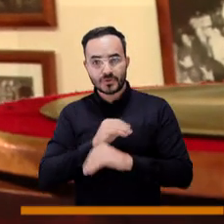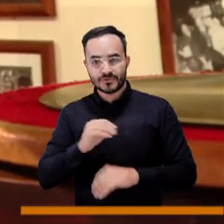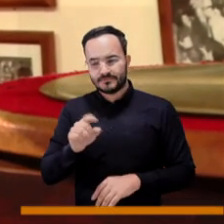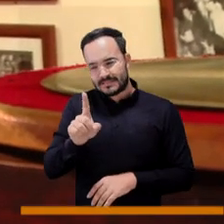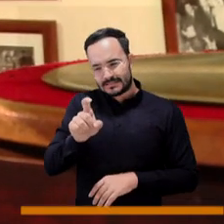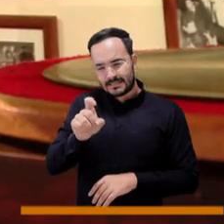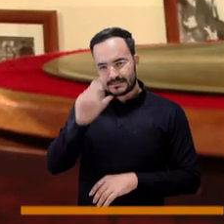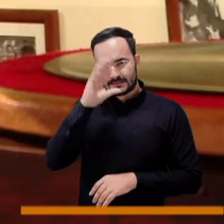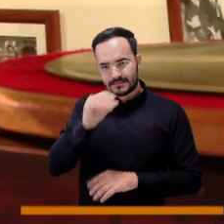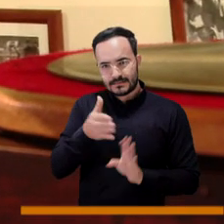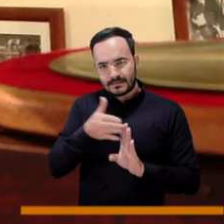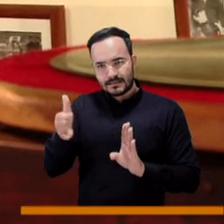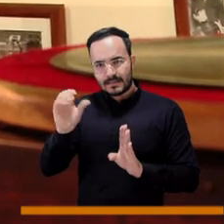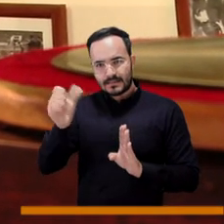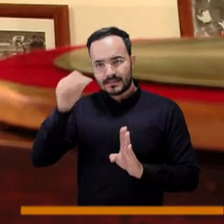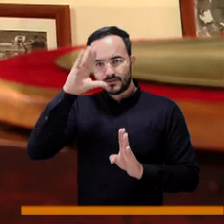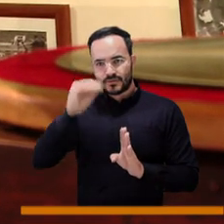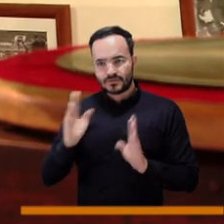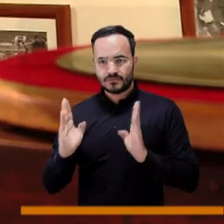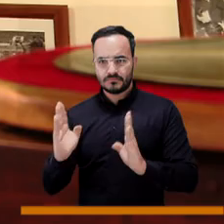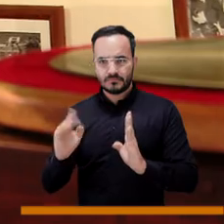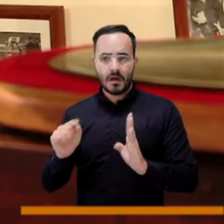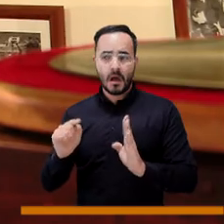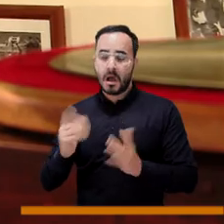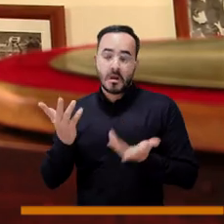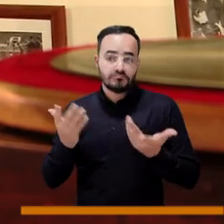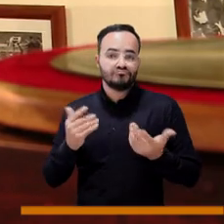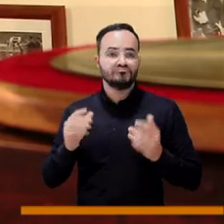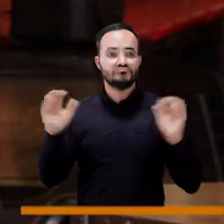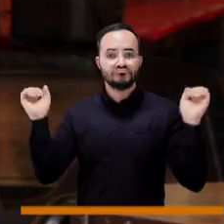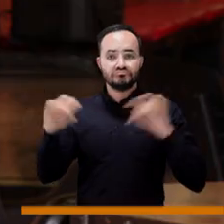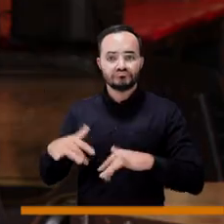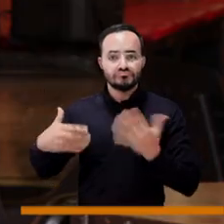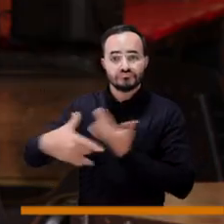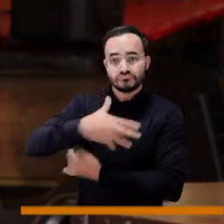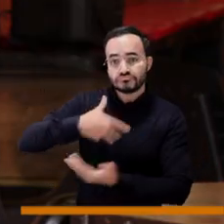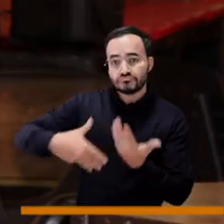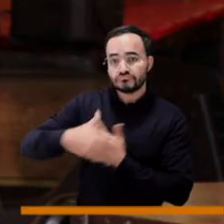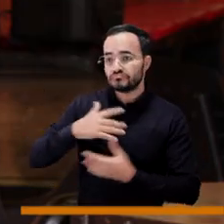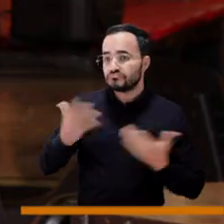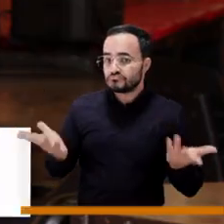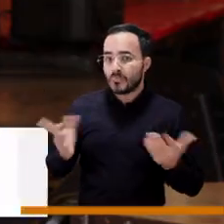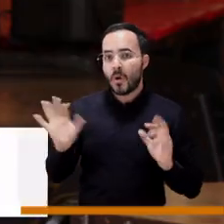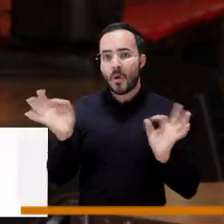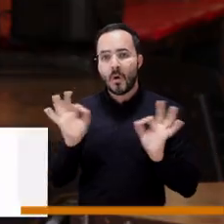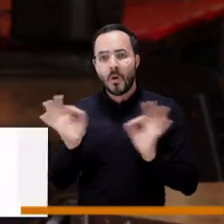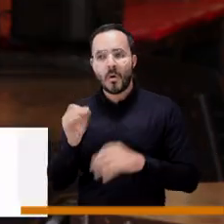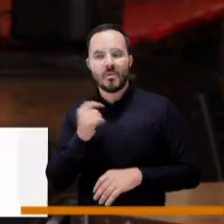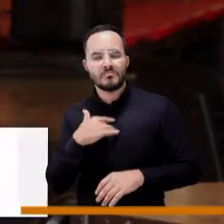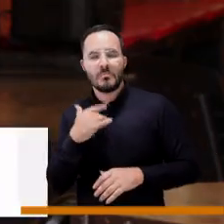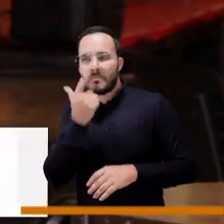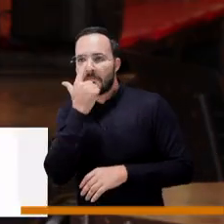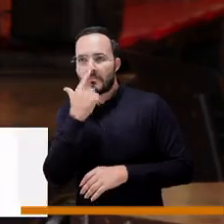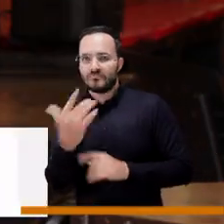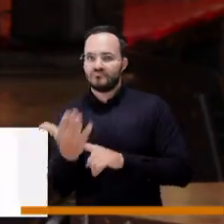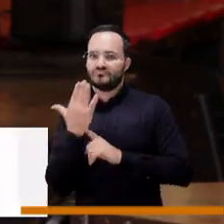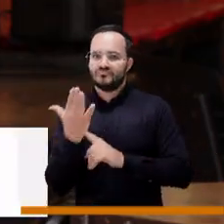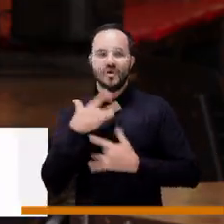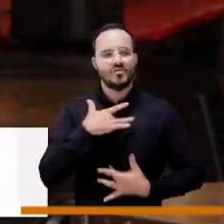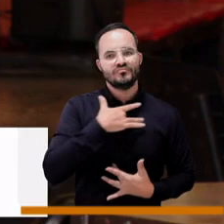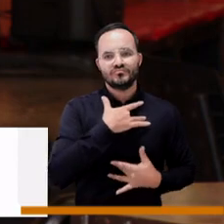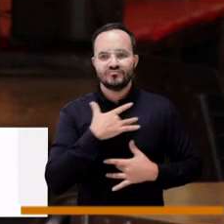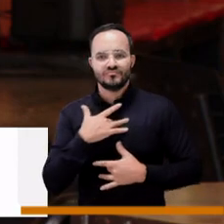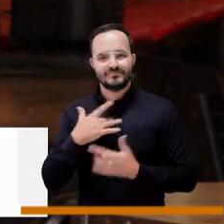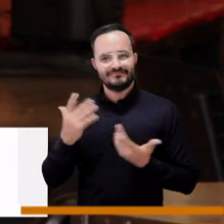va a funcionar también de 6 a 10 como una especie también de lugar para compartir, pero también que puedan venir a